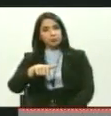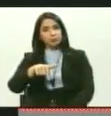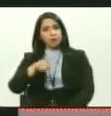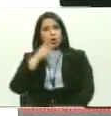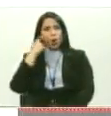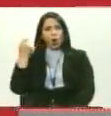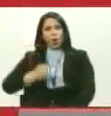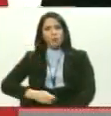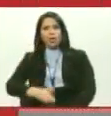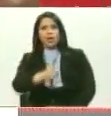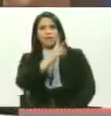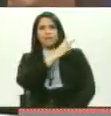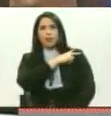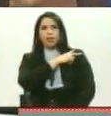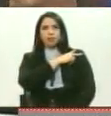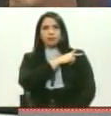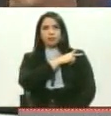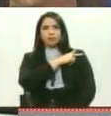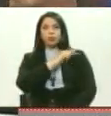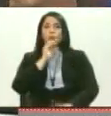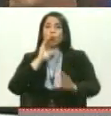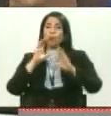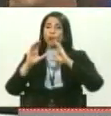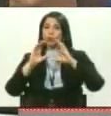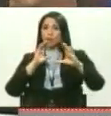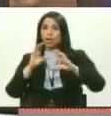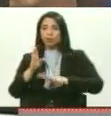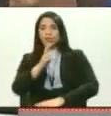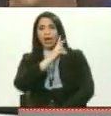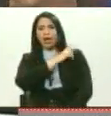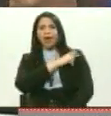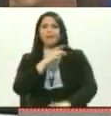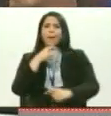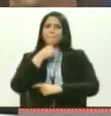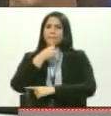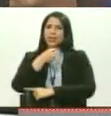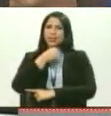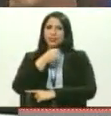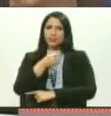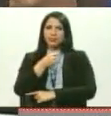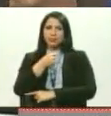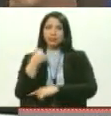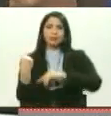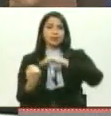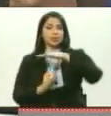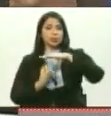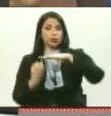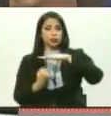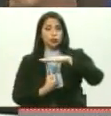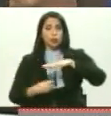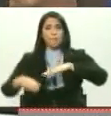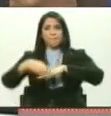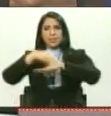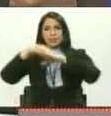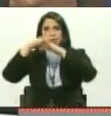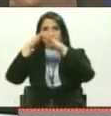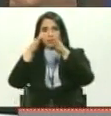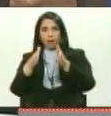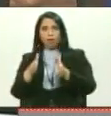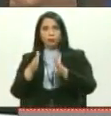jefes de comunicación jefes de prensa de institutos de ministerios